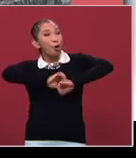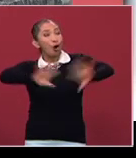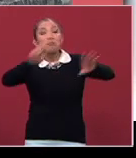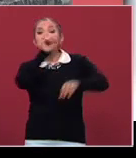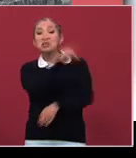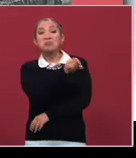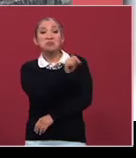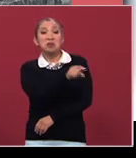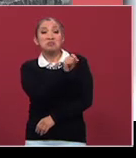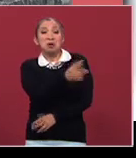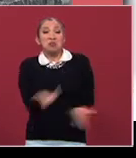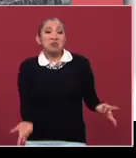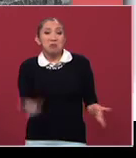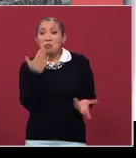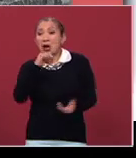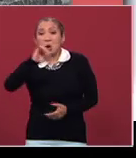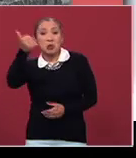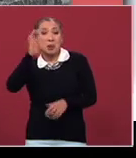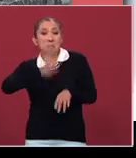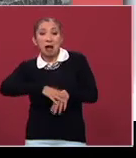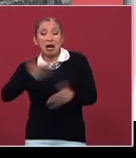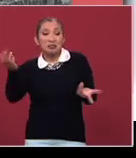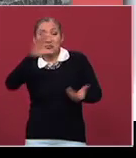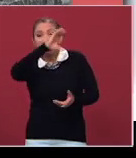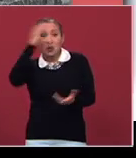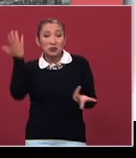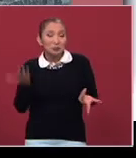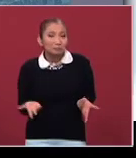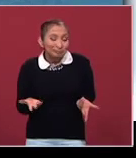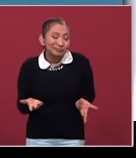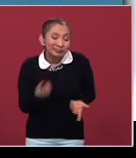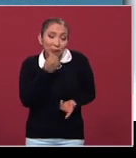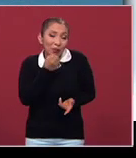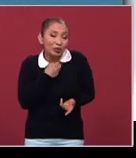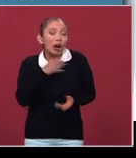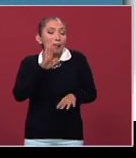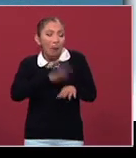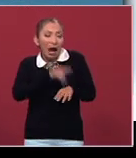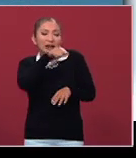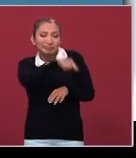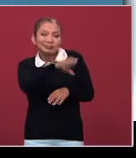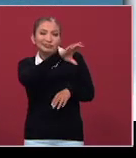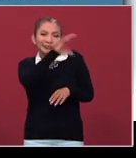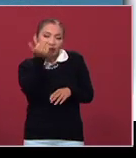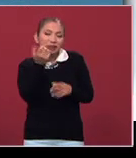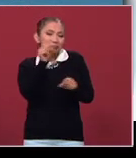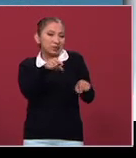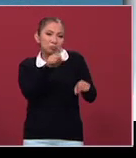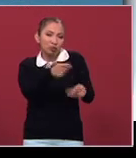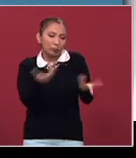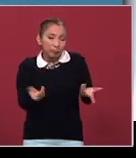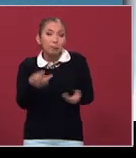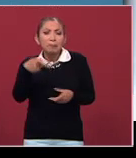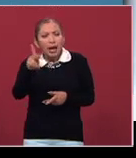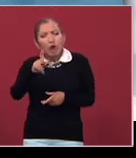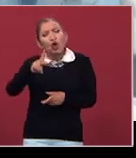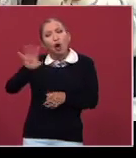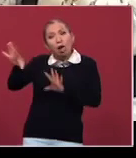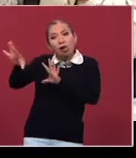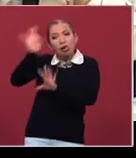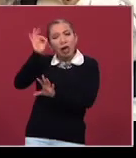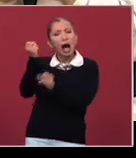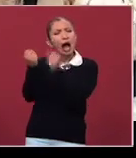son las fotos famosas porque no había otras. O sea, van a ver un poco de las mismas, pero